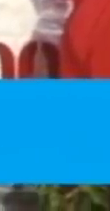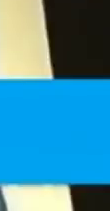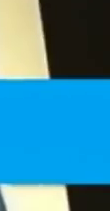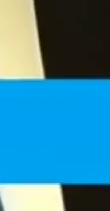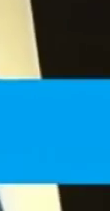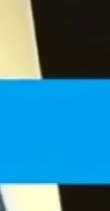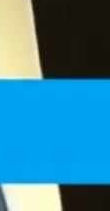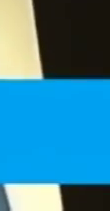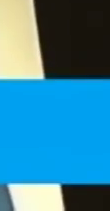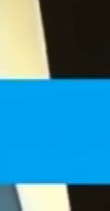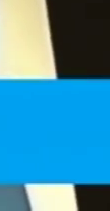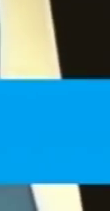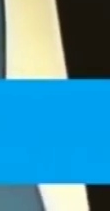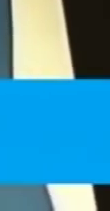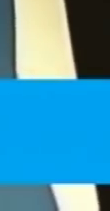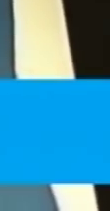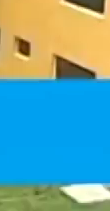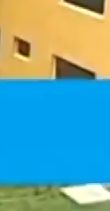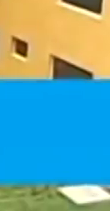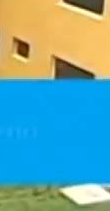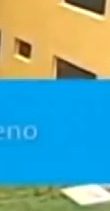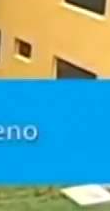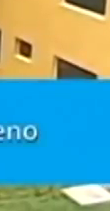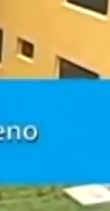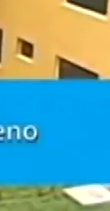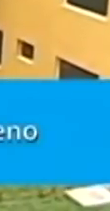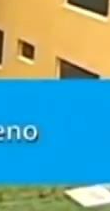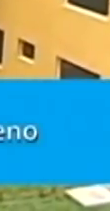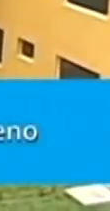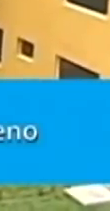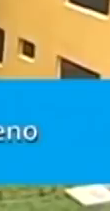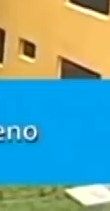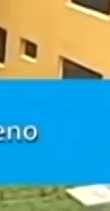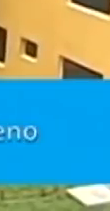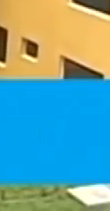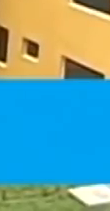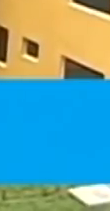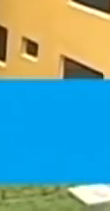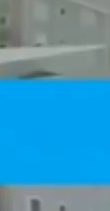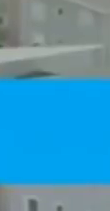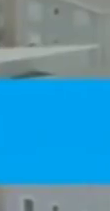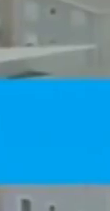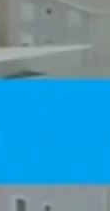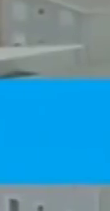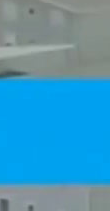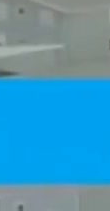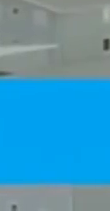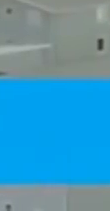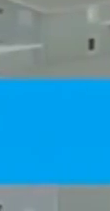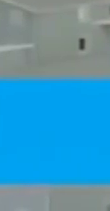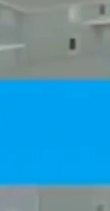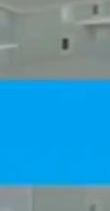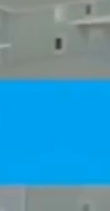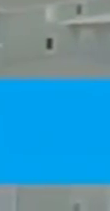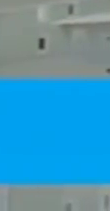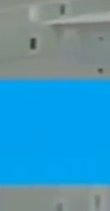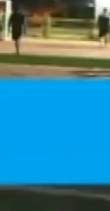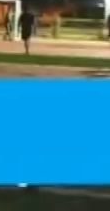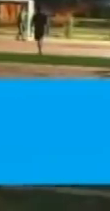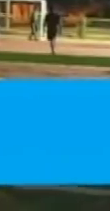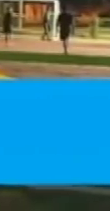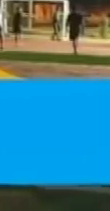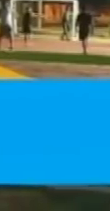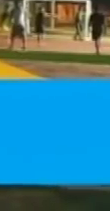Los Pinos, Ciudad Fabricio Ojeda, Desarrollo Don Justo Moreno, Desarrollo habitacional